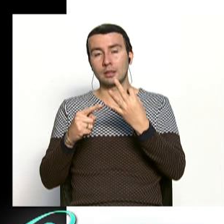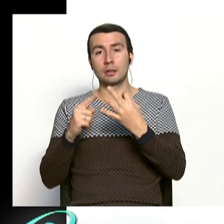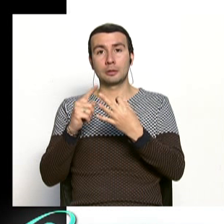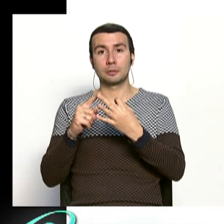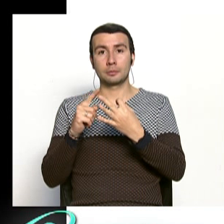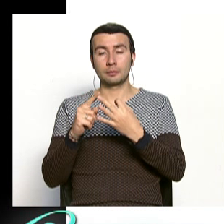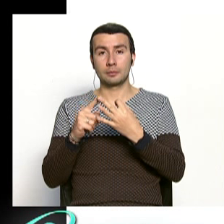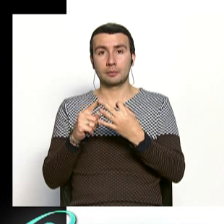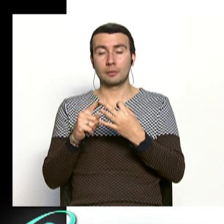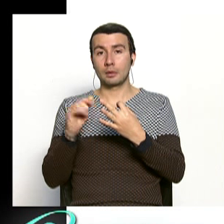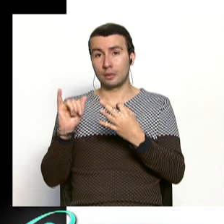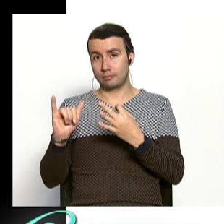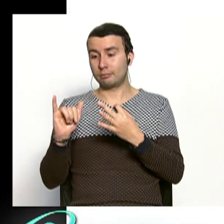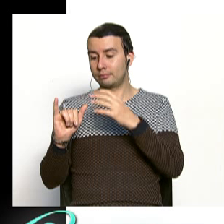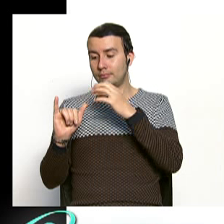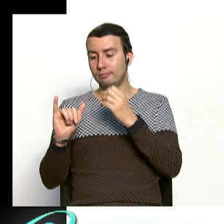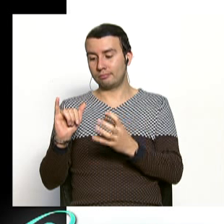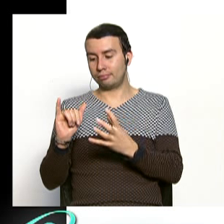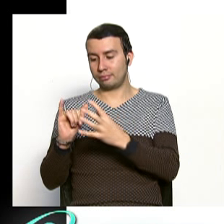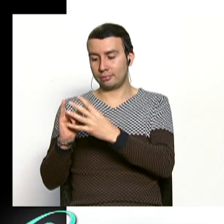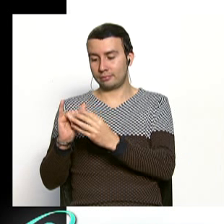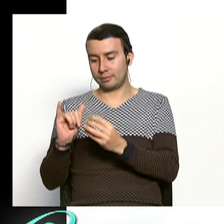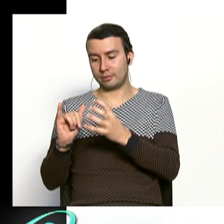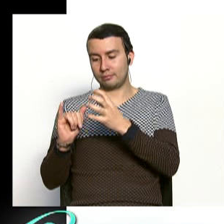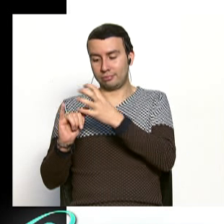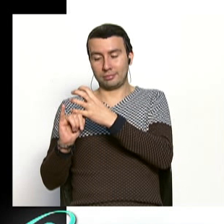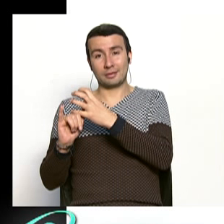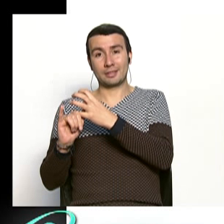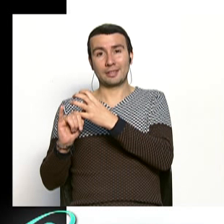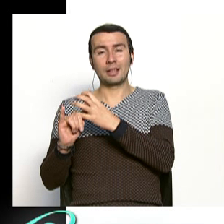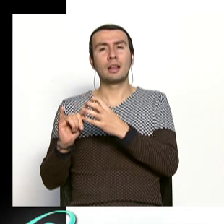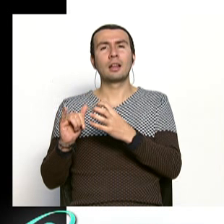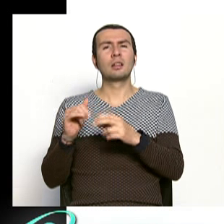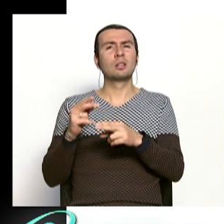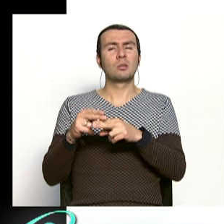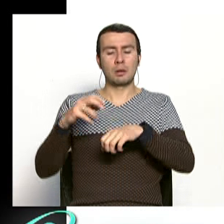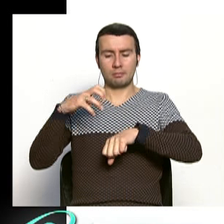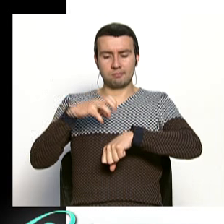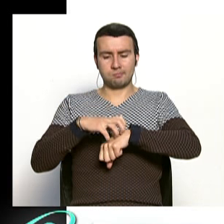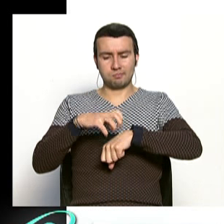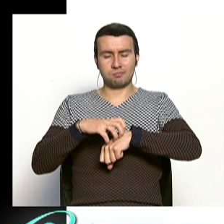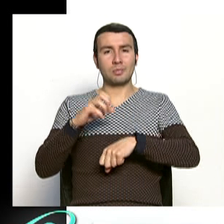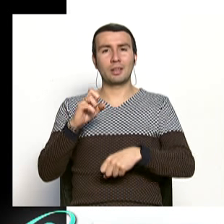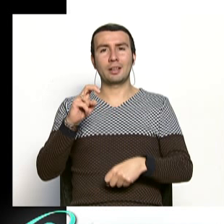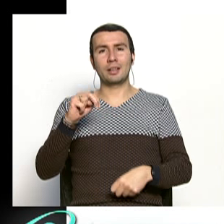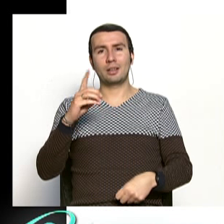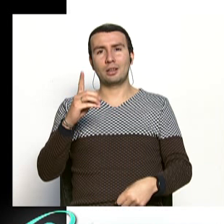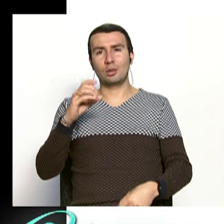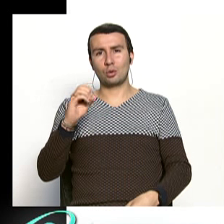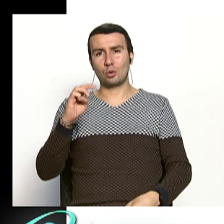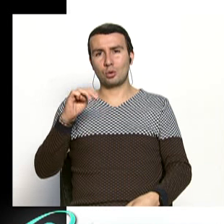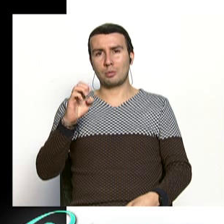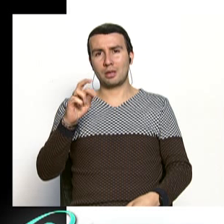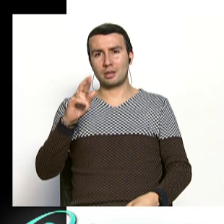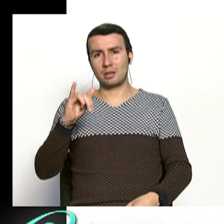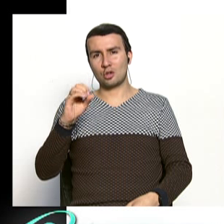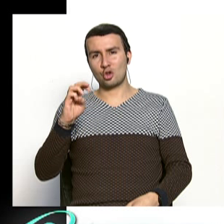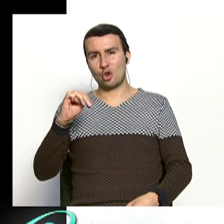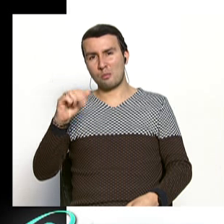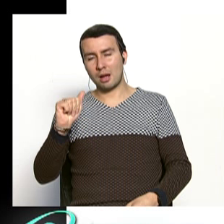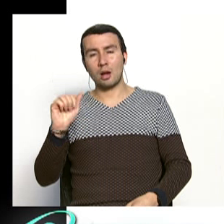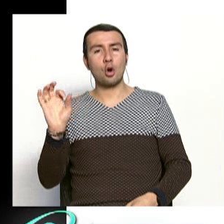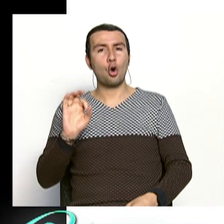endometriosis del ovario que se conoce también como quiste de endometrioma o como quiste chocolate porque es